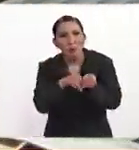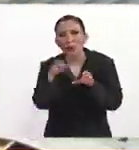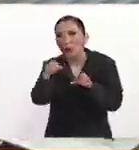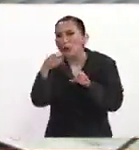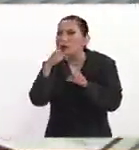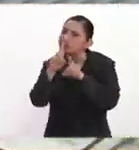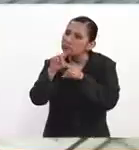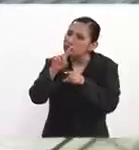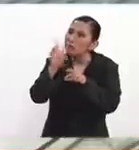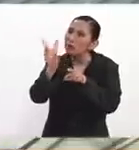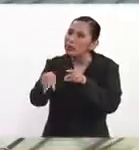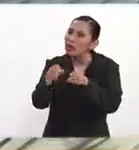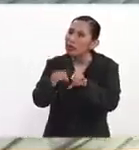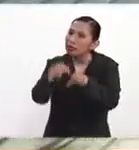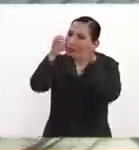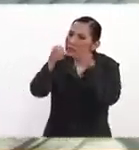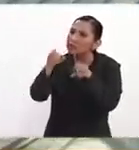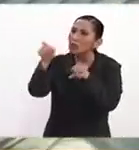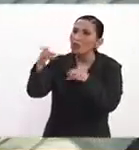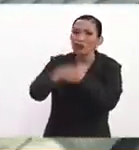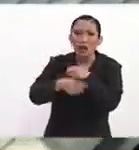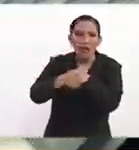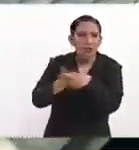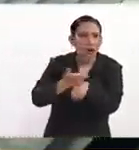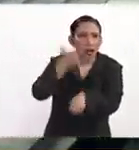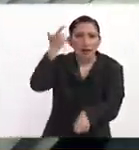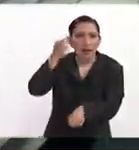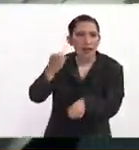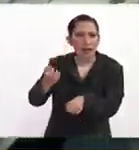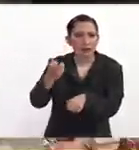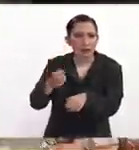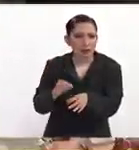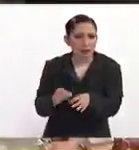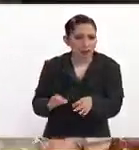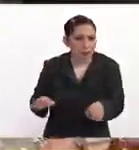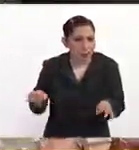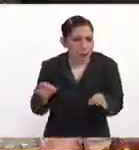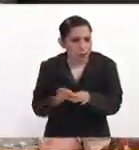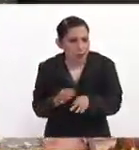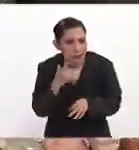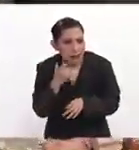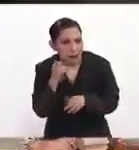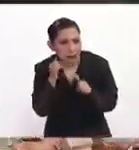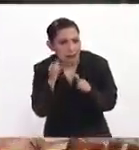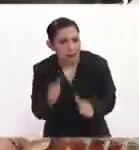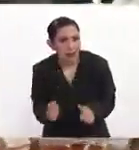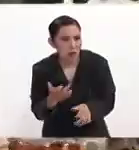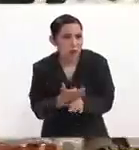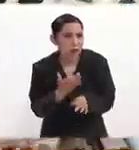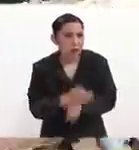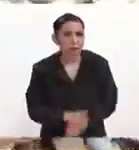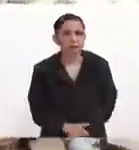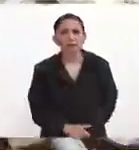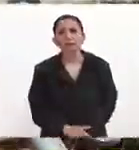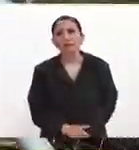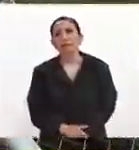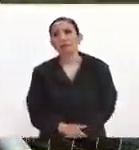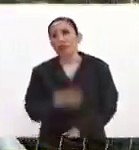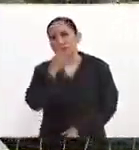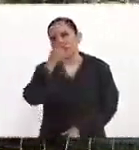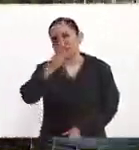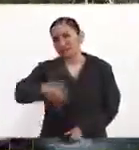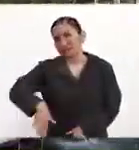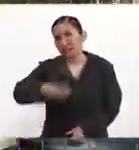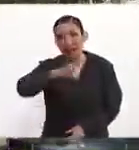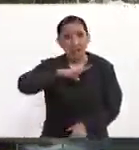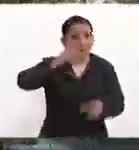indique si en realidad el edificio tiene un daño severo. Esos son los que nos importa tratar de atender ahorita. Y lo que decimos, si